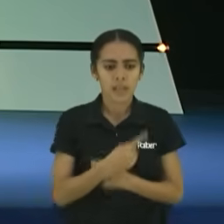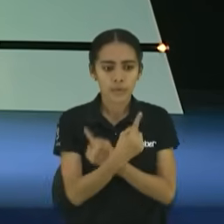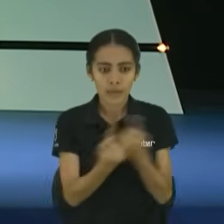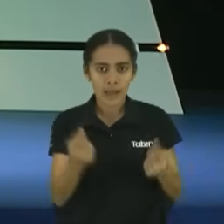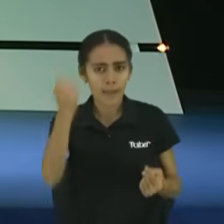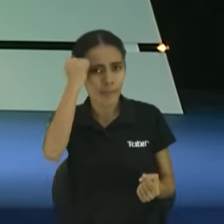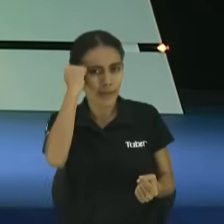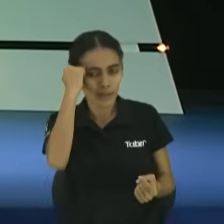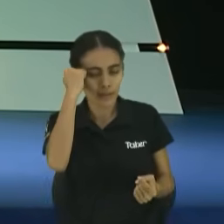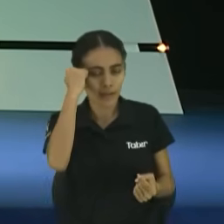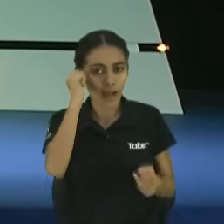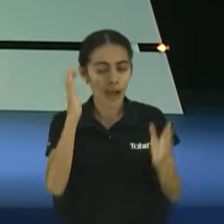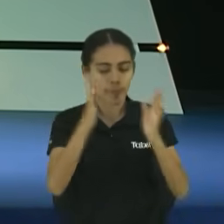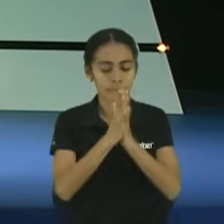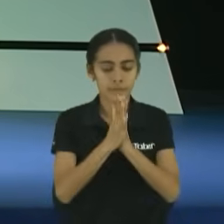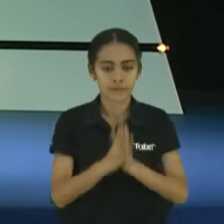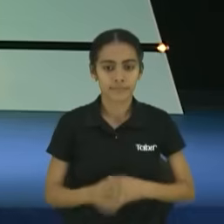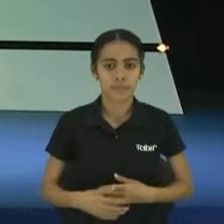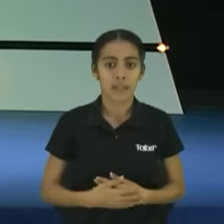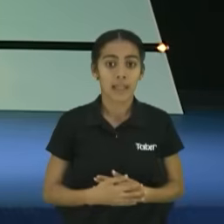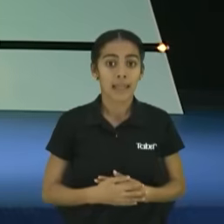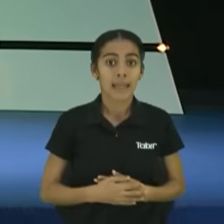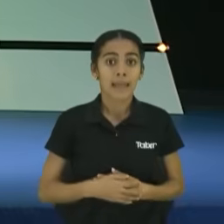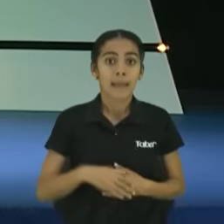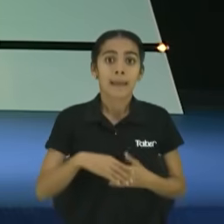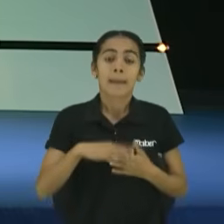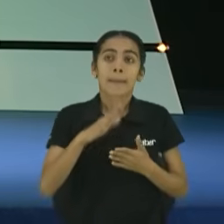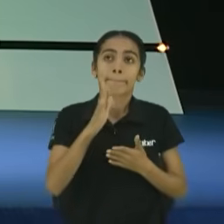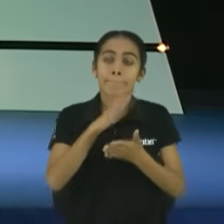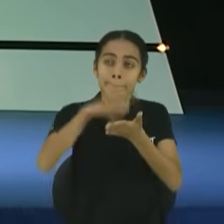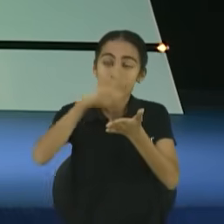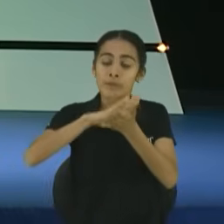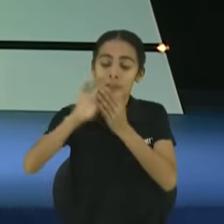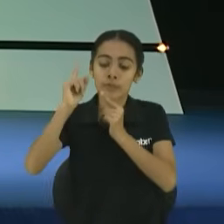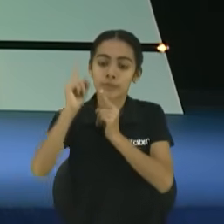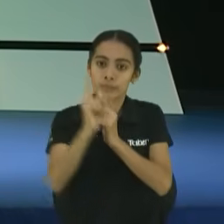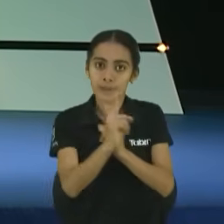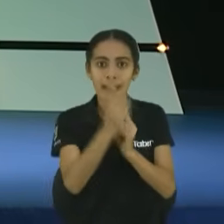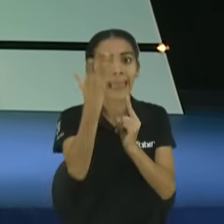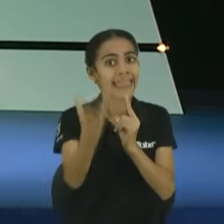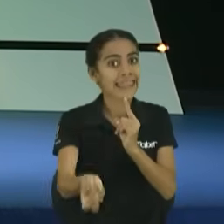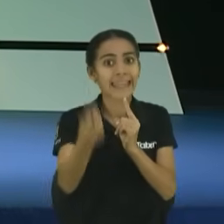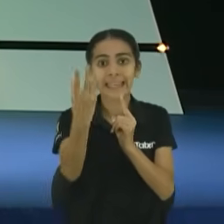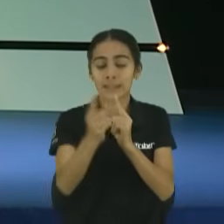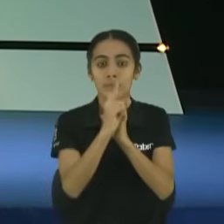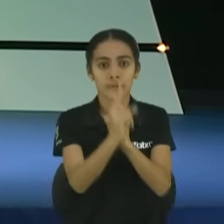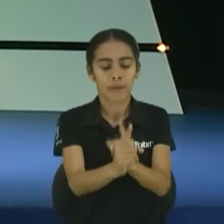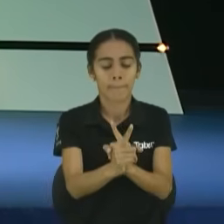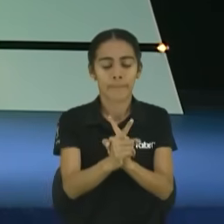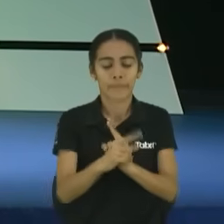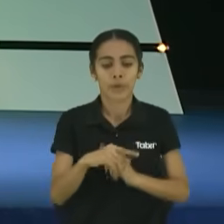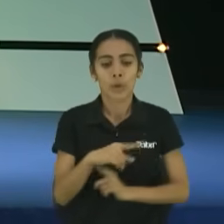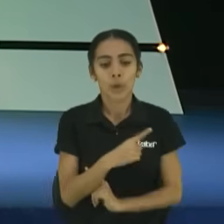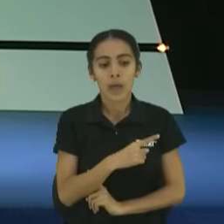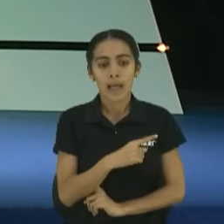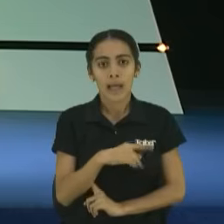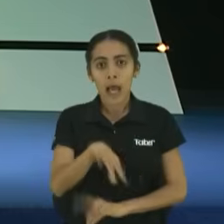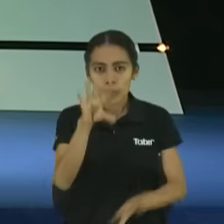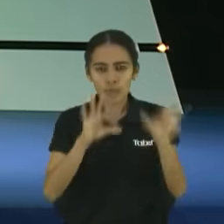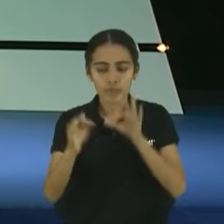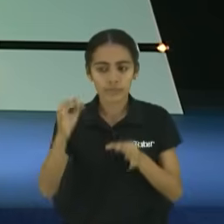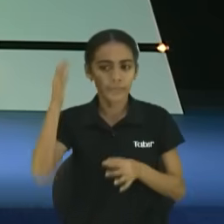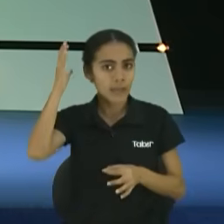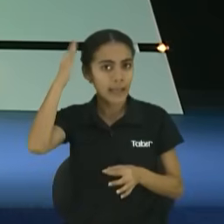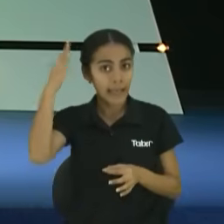amén. El Espíritu Santo nos guía en nuestro diario vivir. Vaya, los que son casados me van a entender. ¿Por